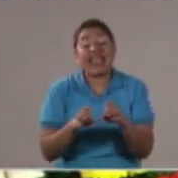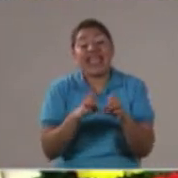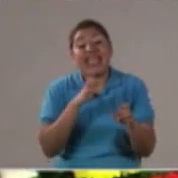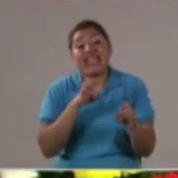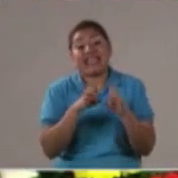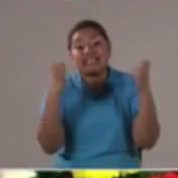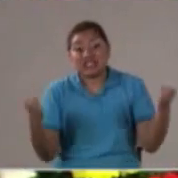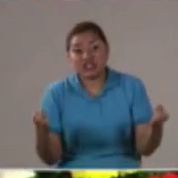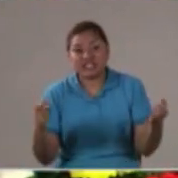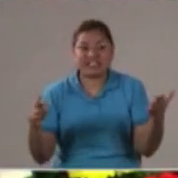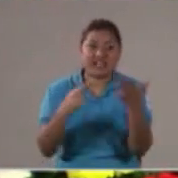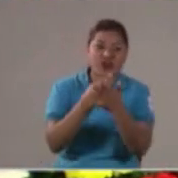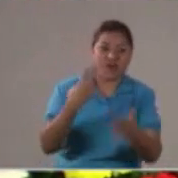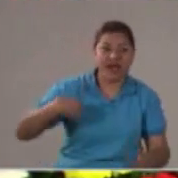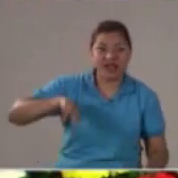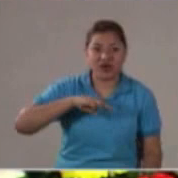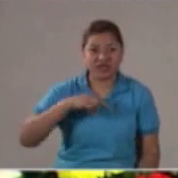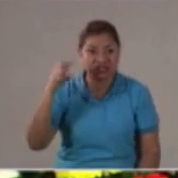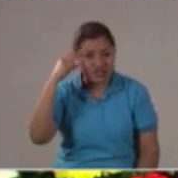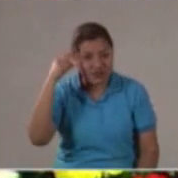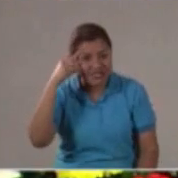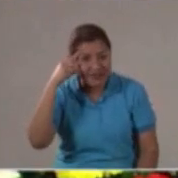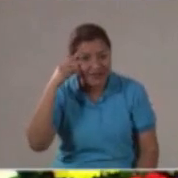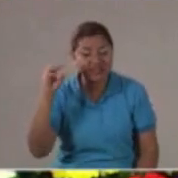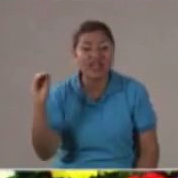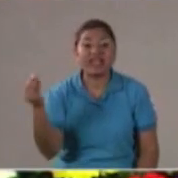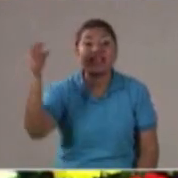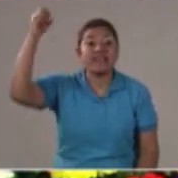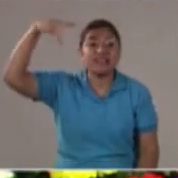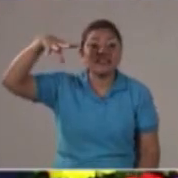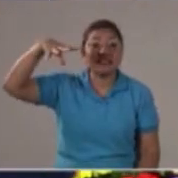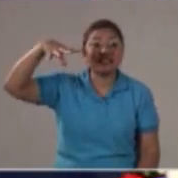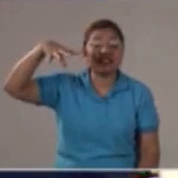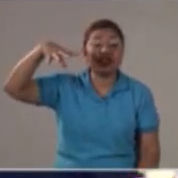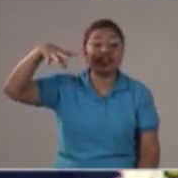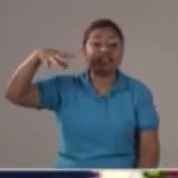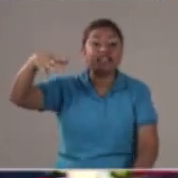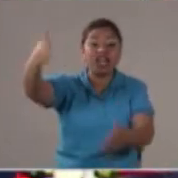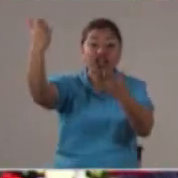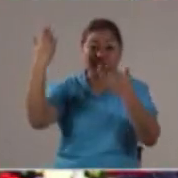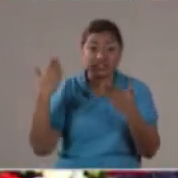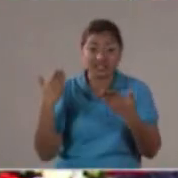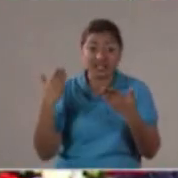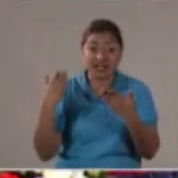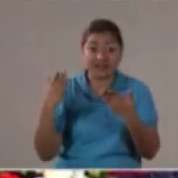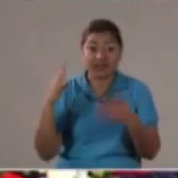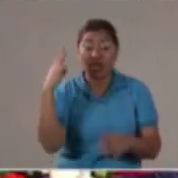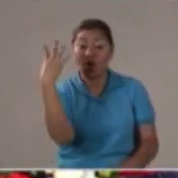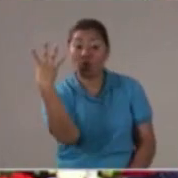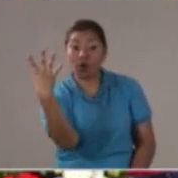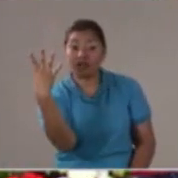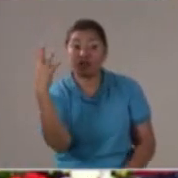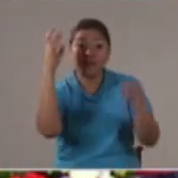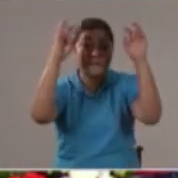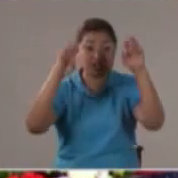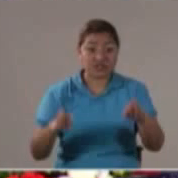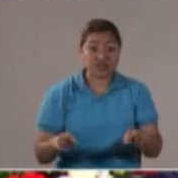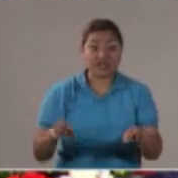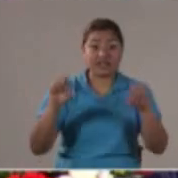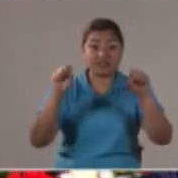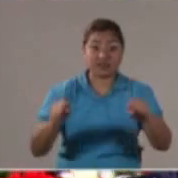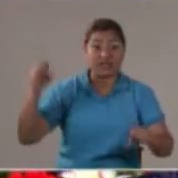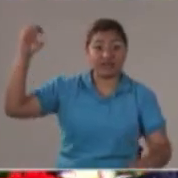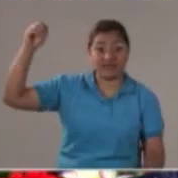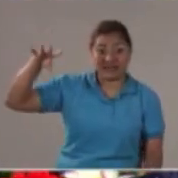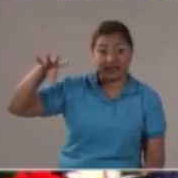mente. ¿Cuáles son las bendiciones que Dios trae? Por ejemplo, aquí le di cuatro. Entonces podría bendecir a cuatro.